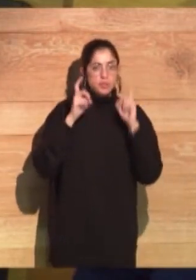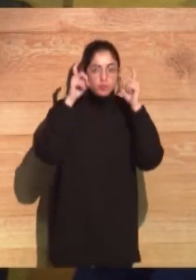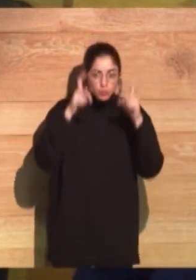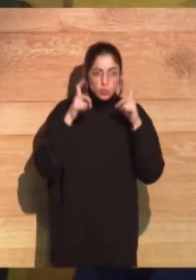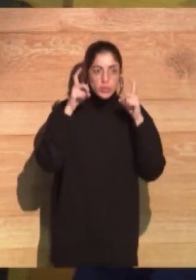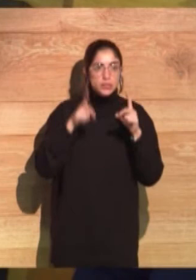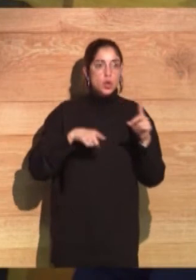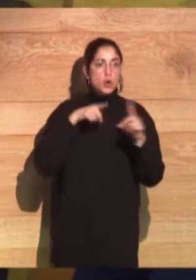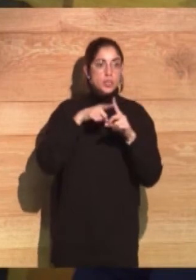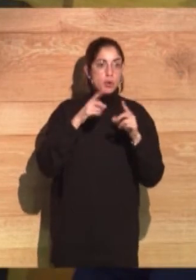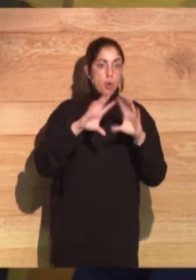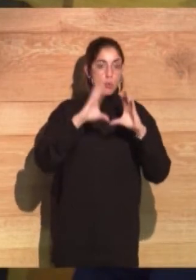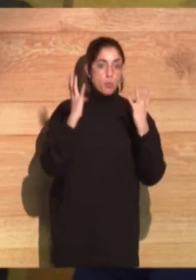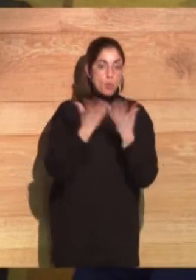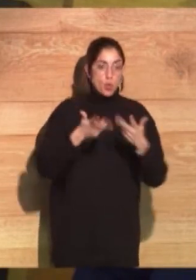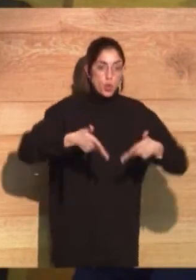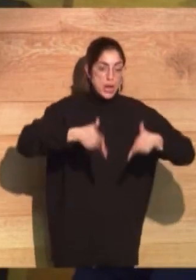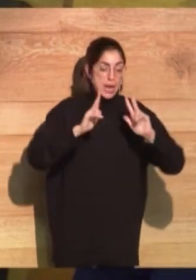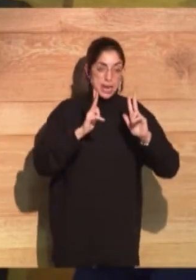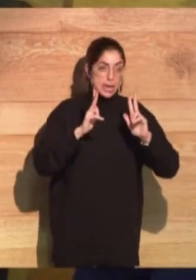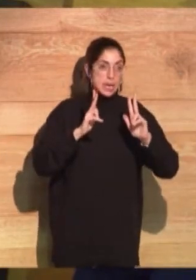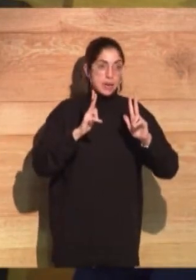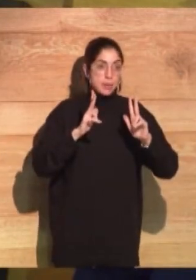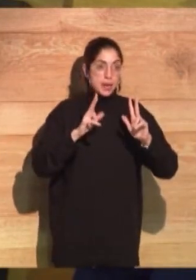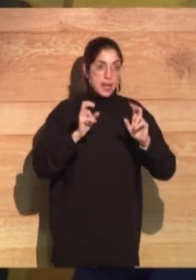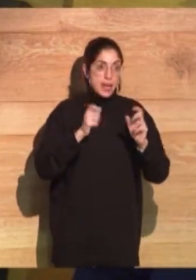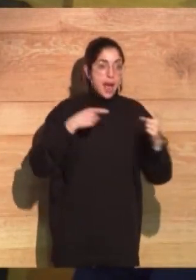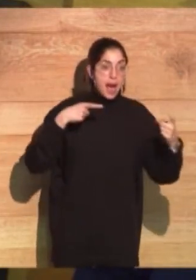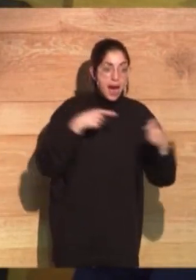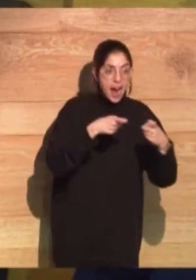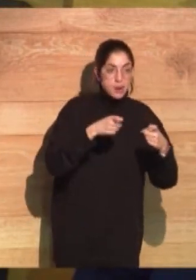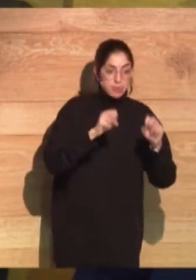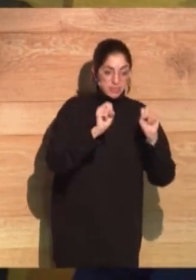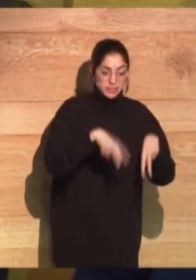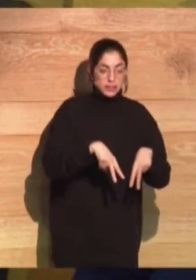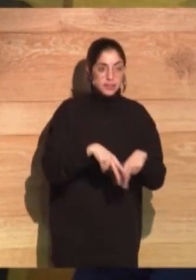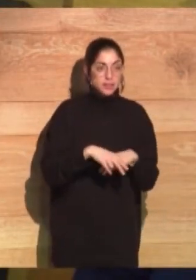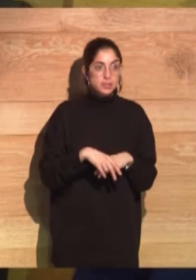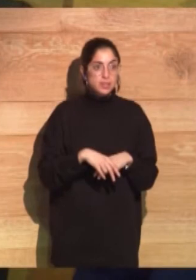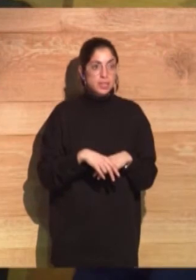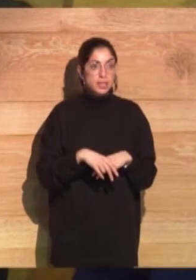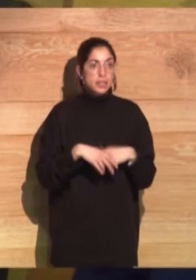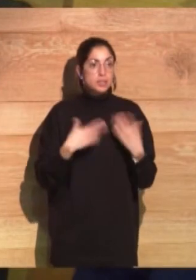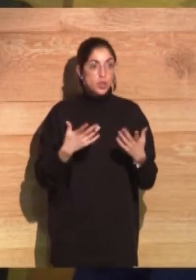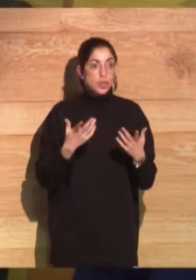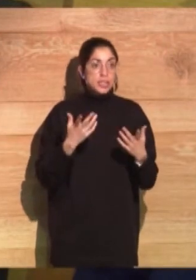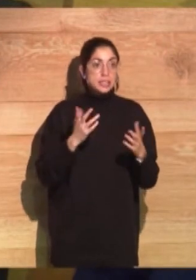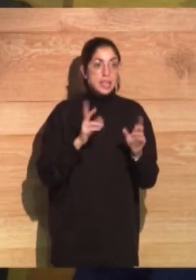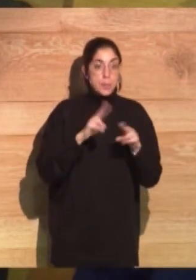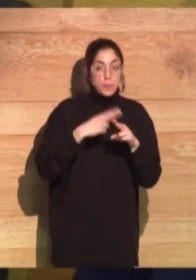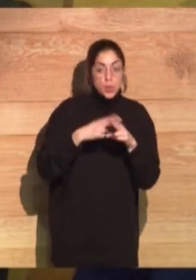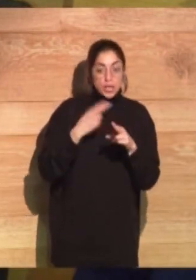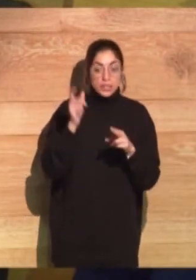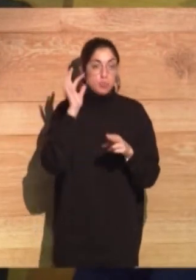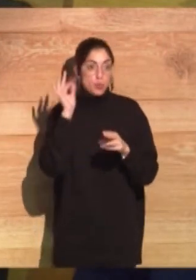de armas. Y esto llega en un momento en el que la participación de las mujeres en la política es